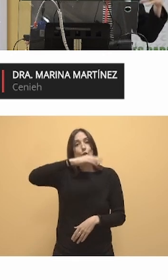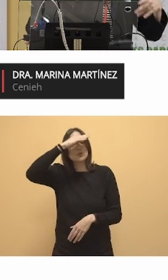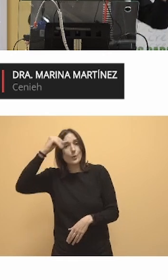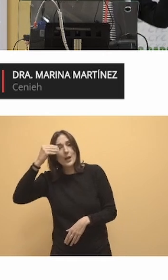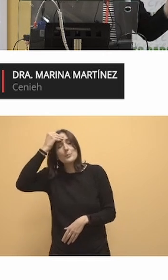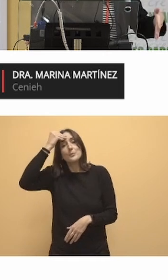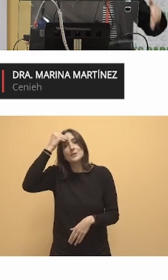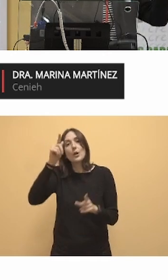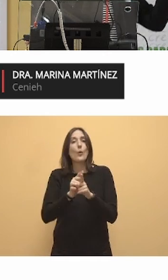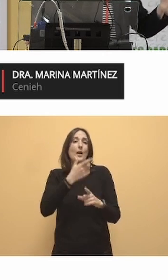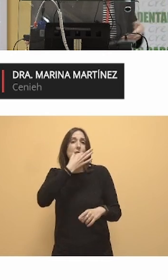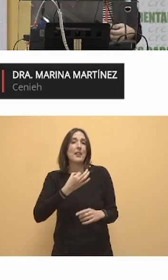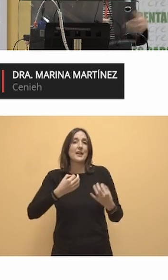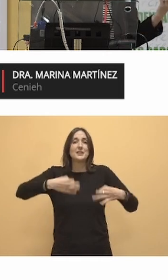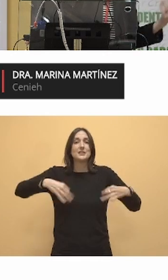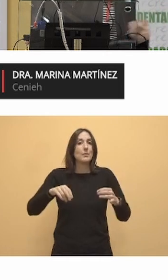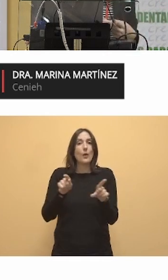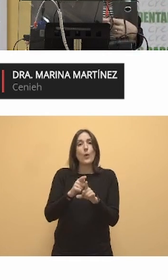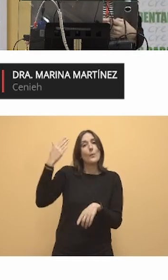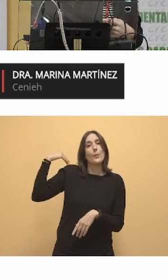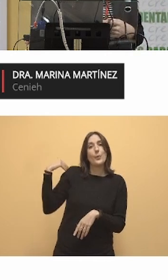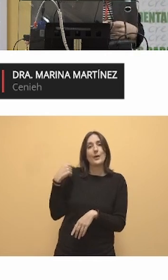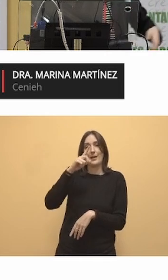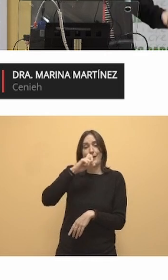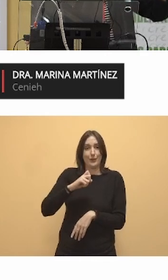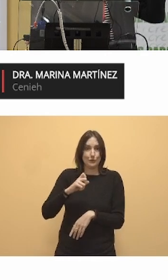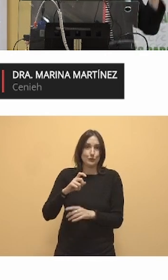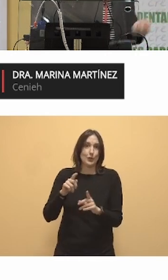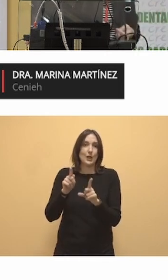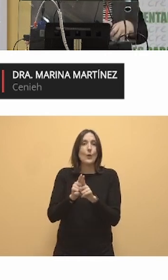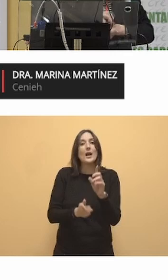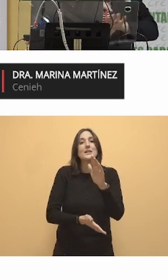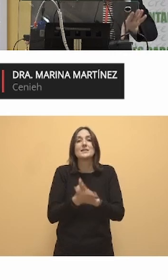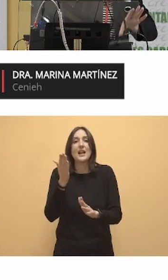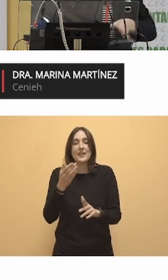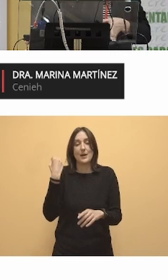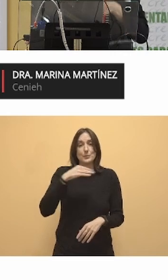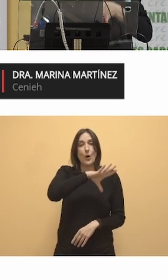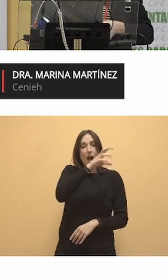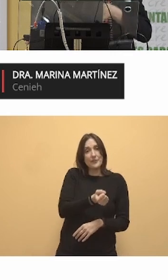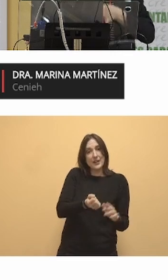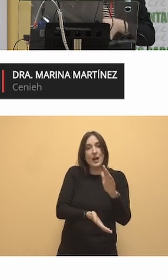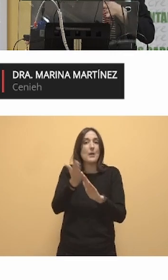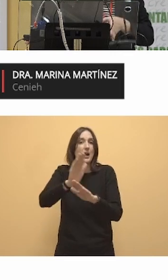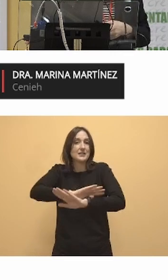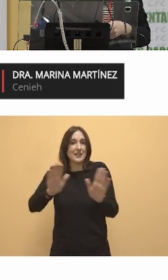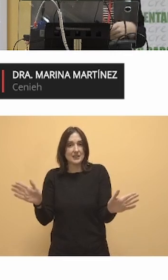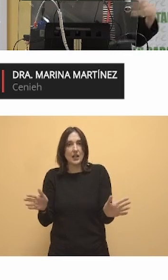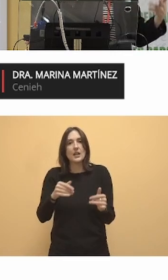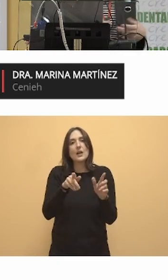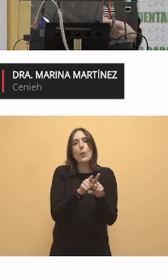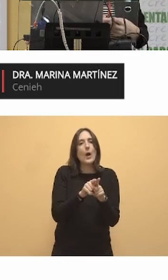pensar que todo es tan simple y tan lineal como se pensaba hace ya bastantes años, que era la salida del continente africano y siempre una salida